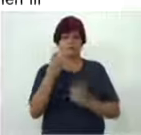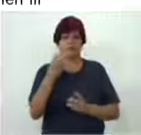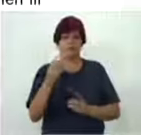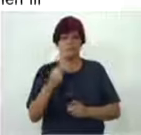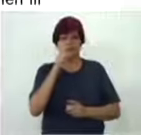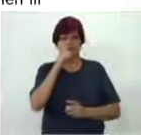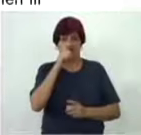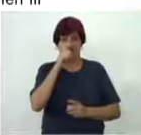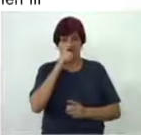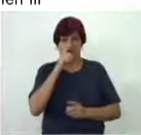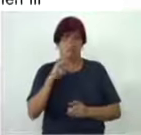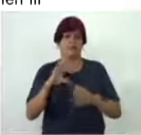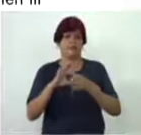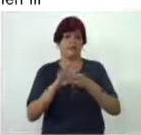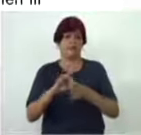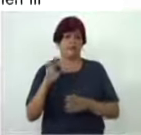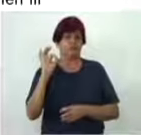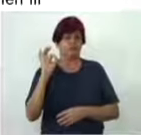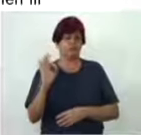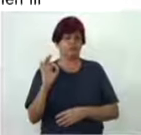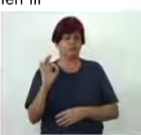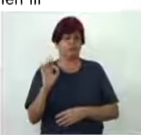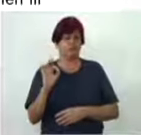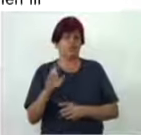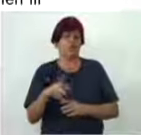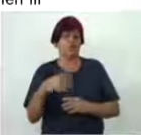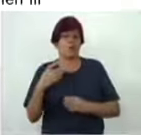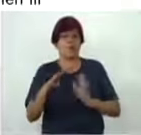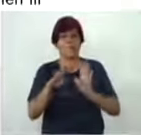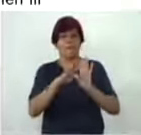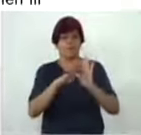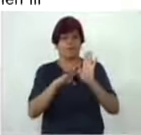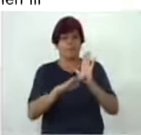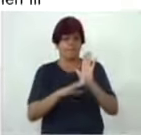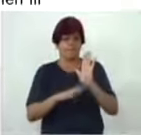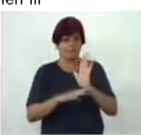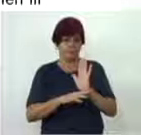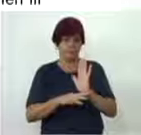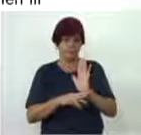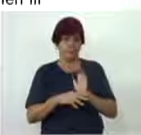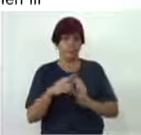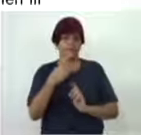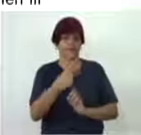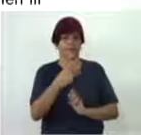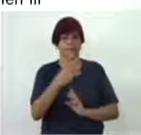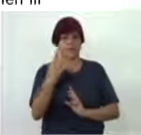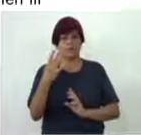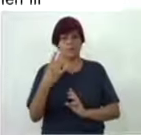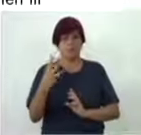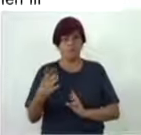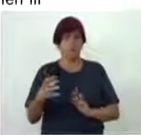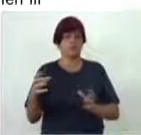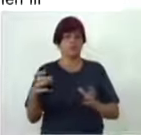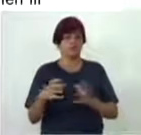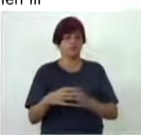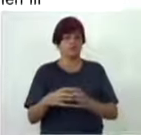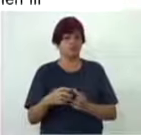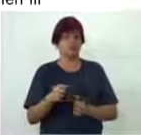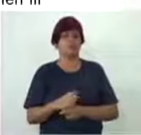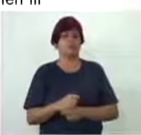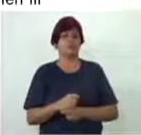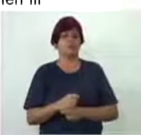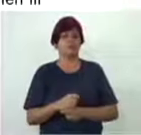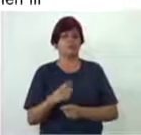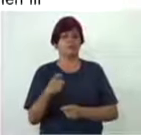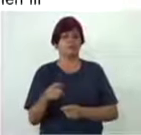edades preescolares, así como los programas del primer al cuarto ciclo que están vigentes